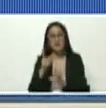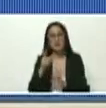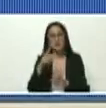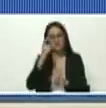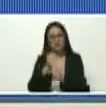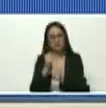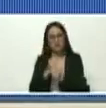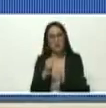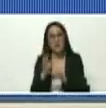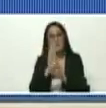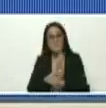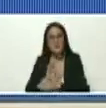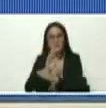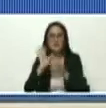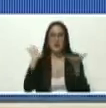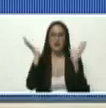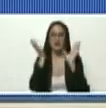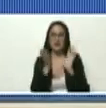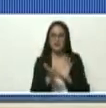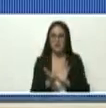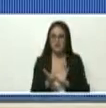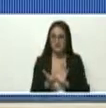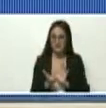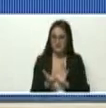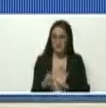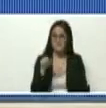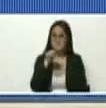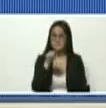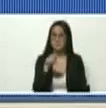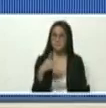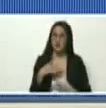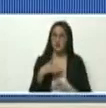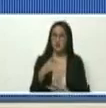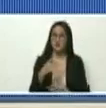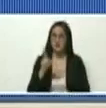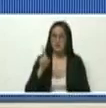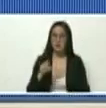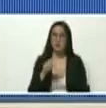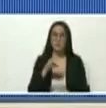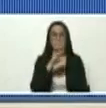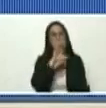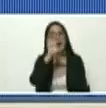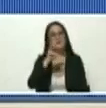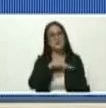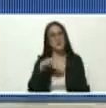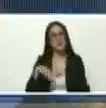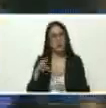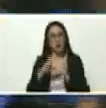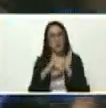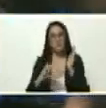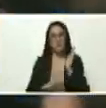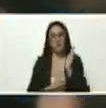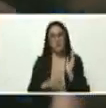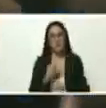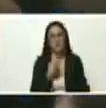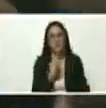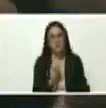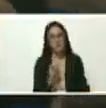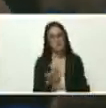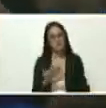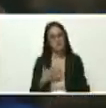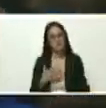operaciones para preservar el clima. Esto está en interés también de los países miembros de la OPEP y lo decimos cada vez